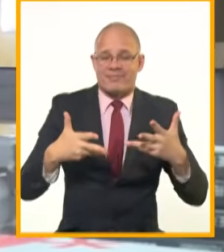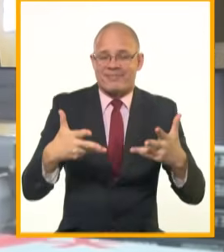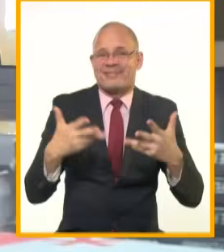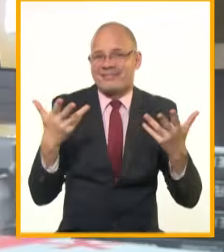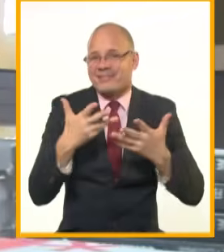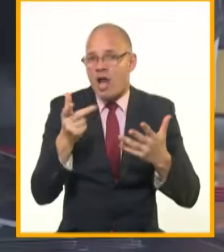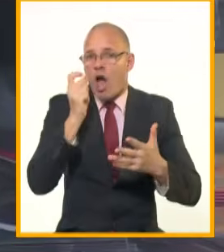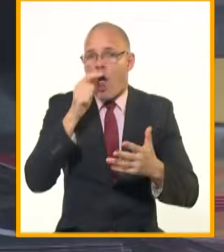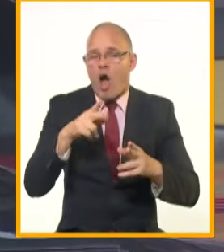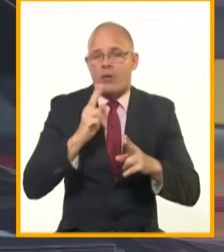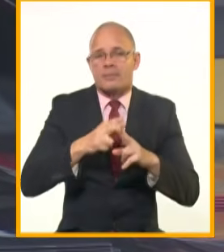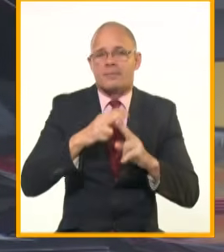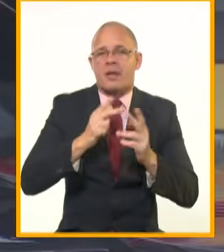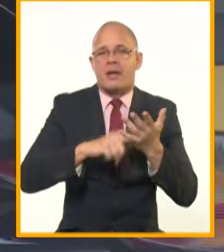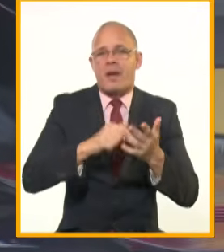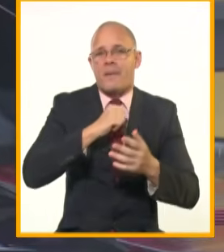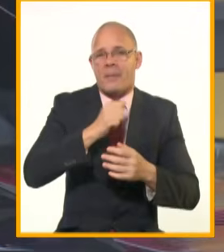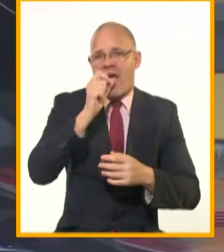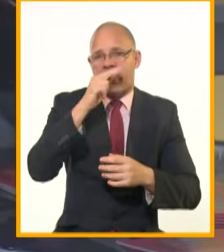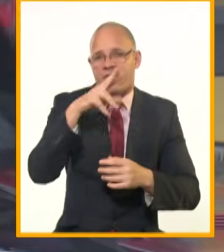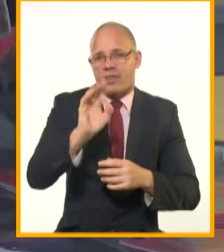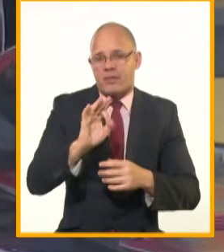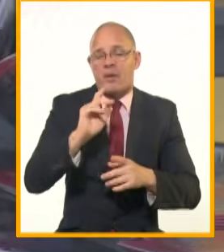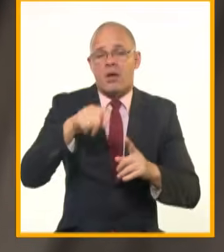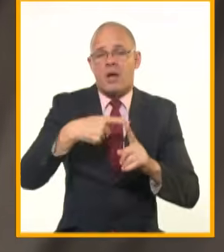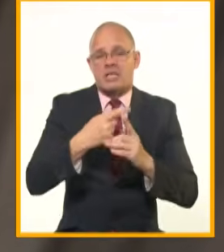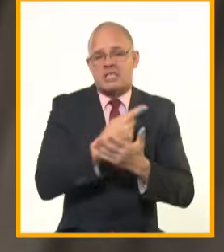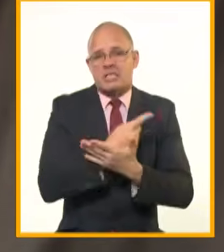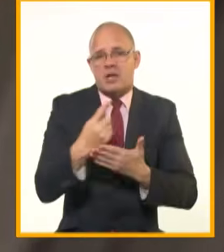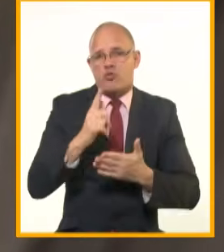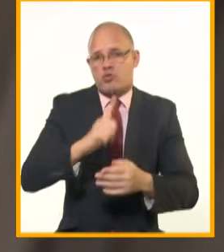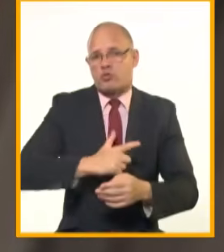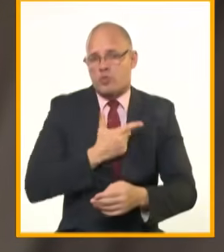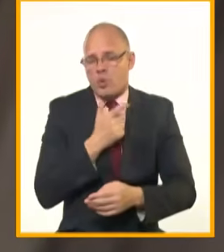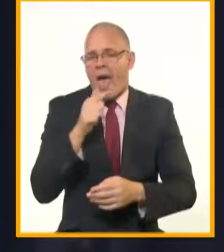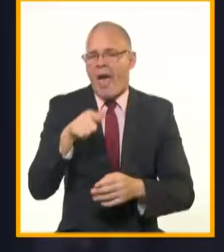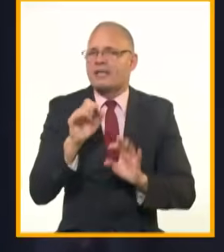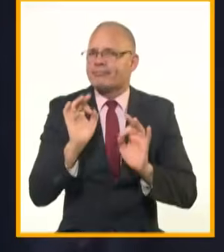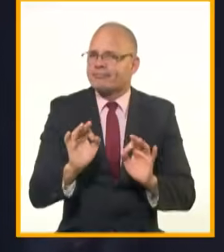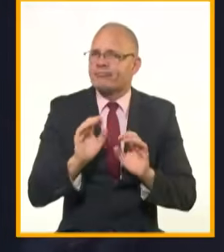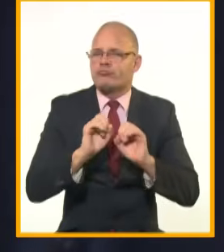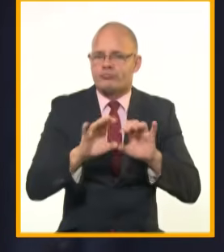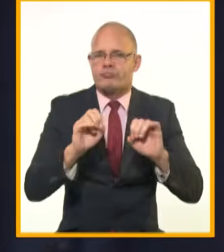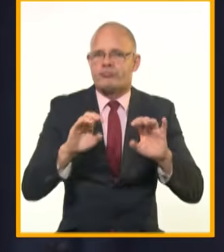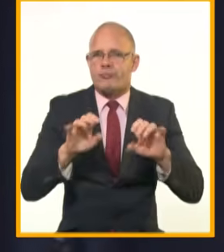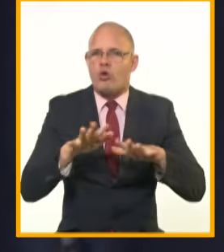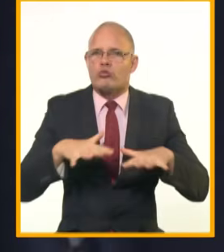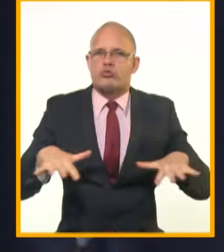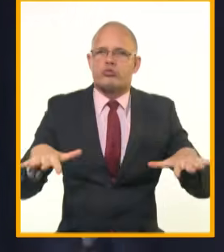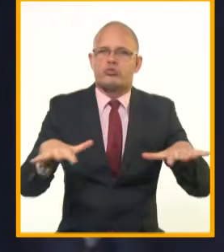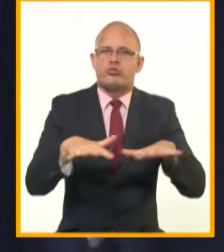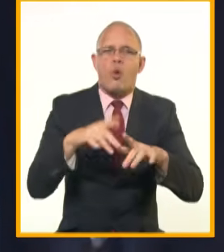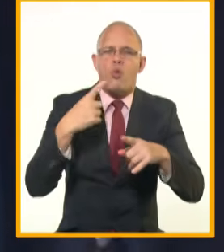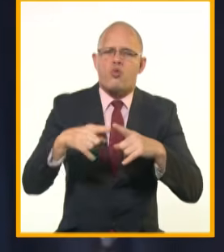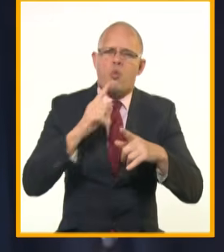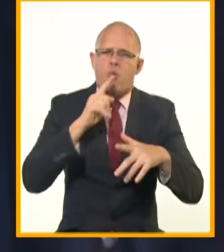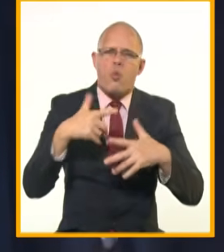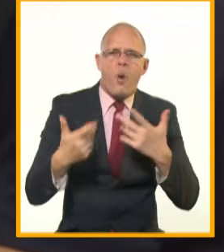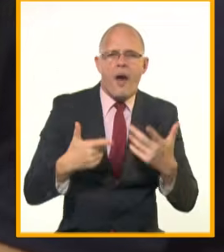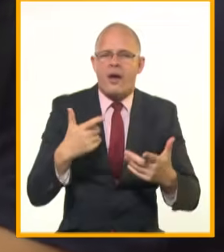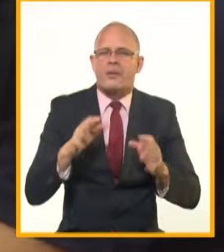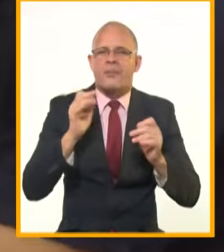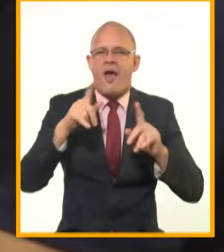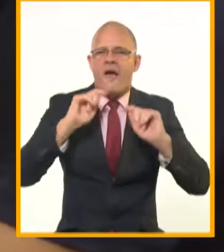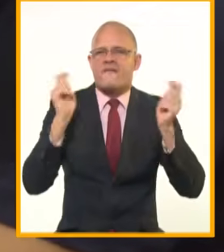Pedro Rafael Noa, y la Semana de la Cultura actuaron como preludio a la gran explosión del talento vernáculo en el